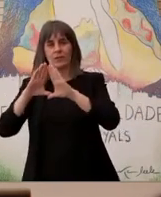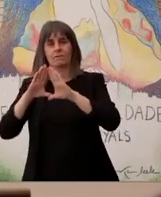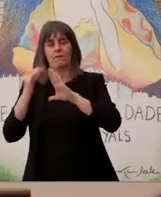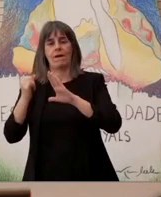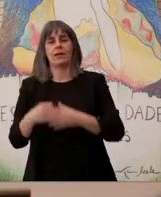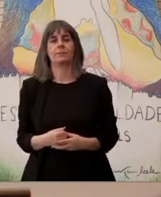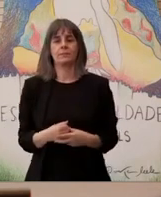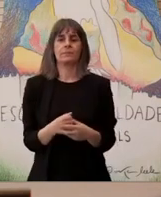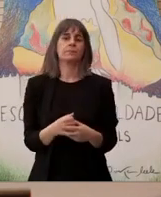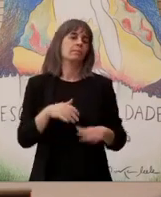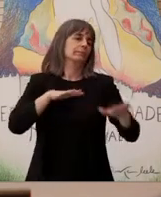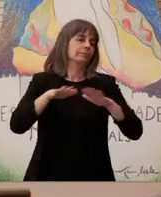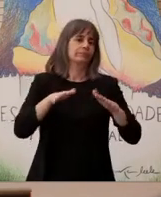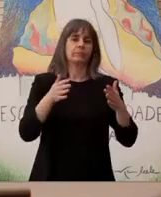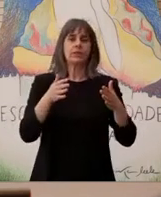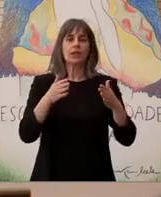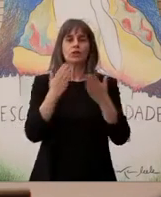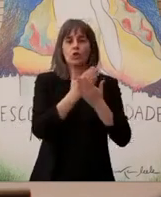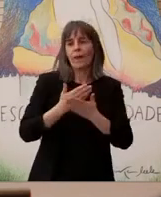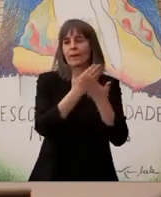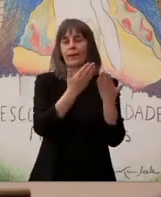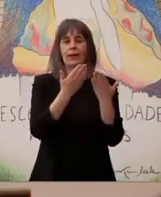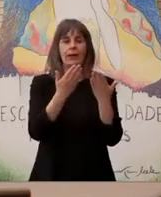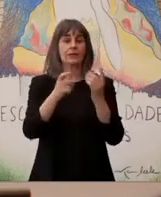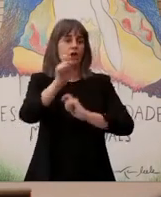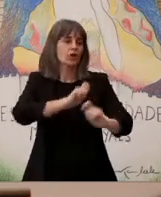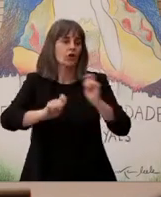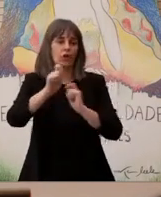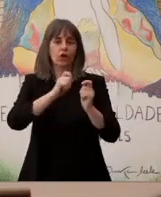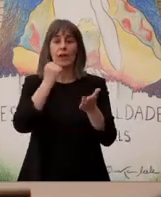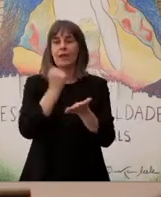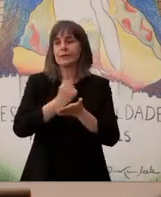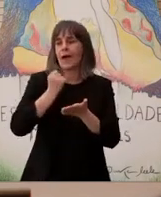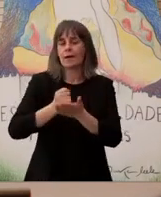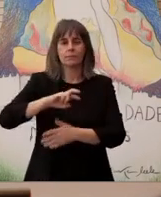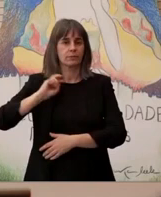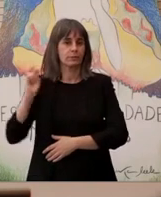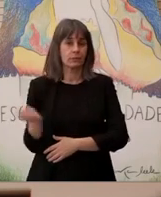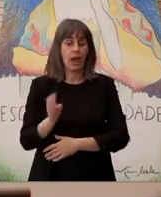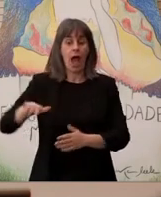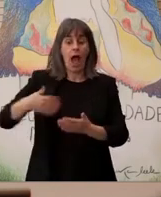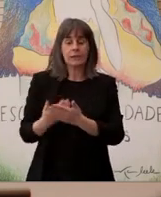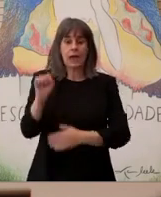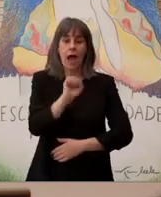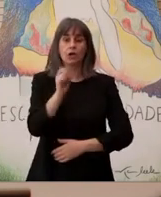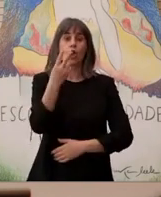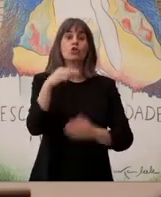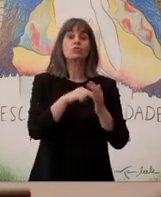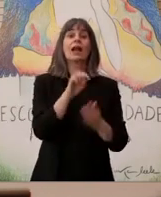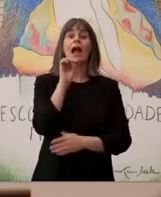militancias estudianties como os decía asociativas ampas eche gou o 2014